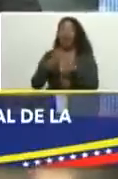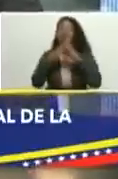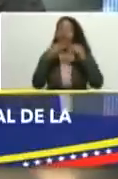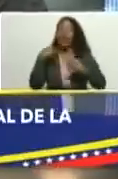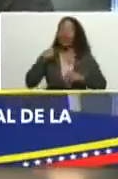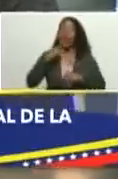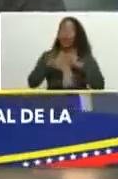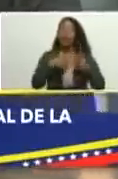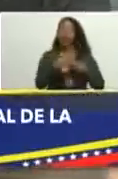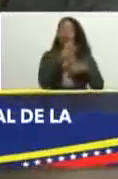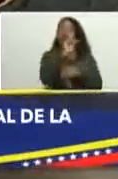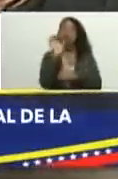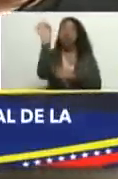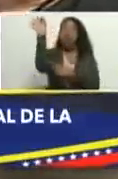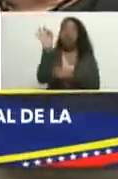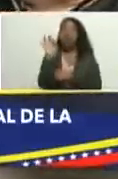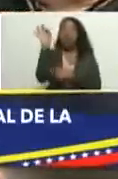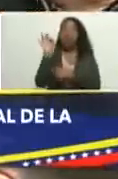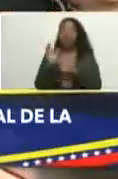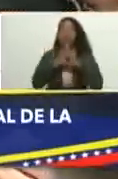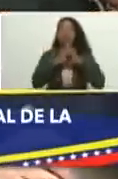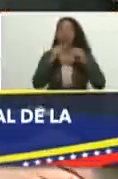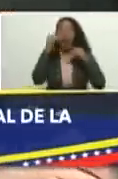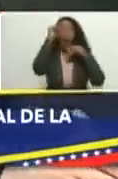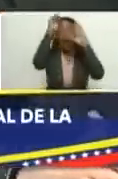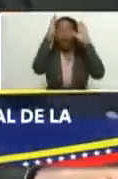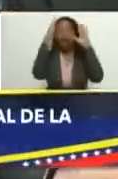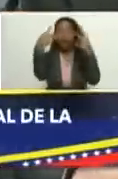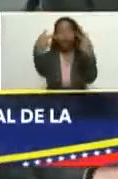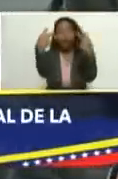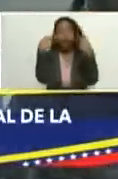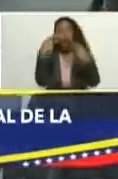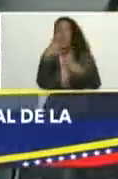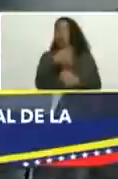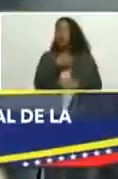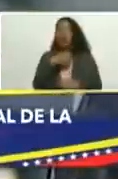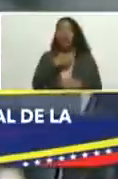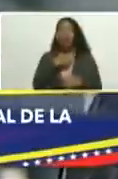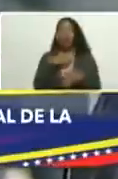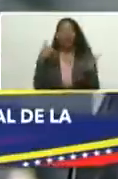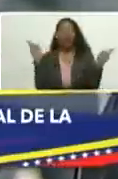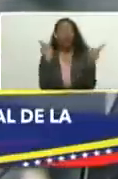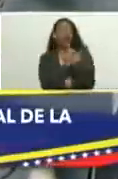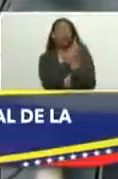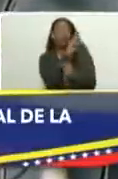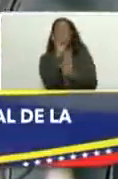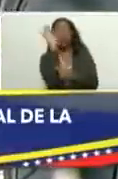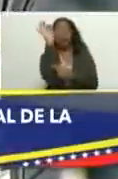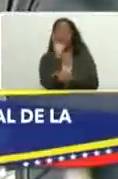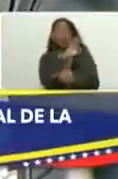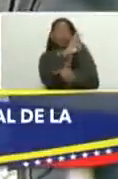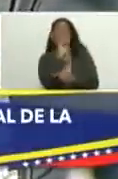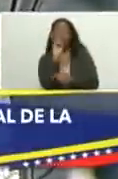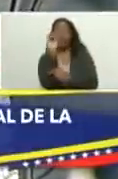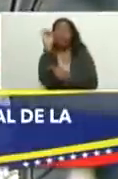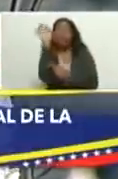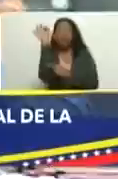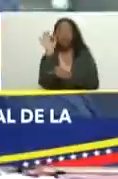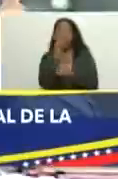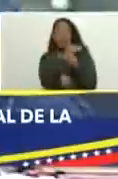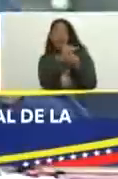producir al 100%, todas, oído, todas. No nos podemos conformar el 20%, el 30%, medio,